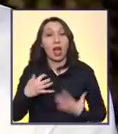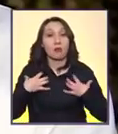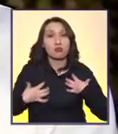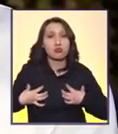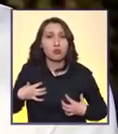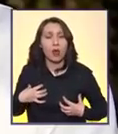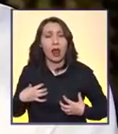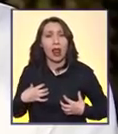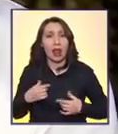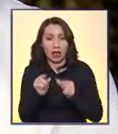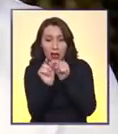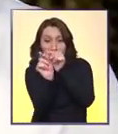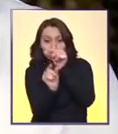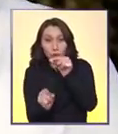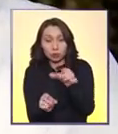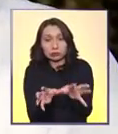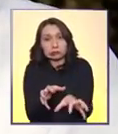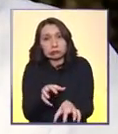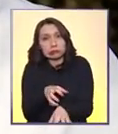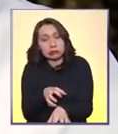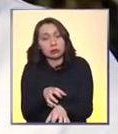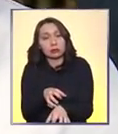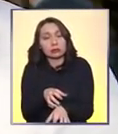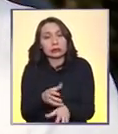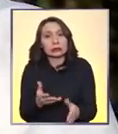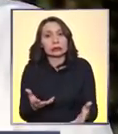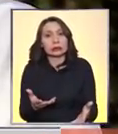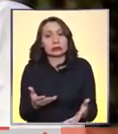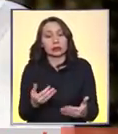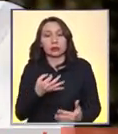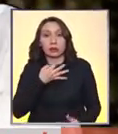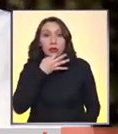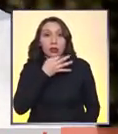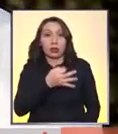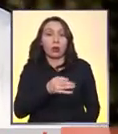diagnóstico. Y poco menos que decirle, darle